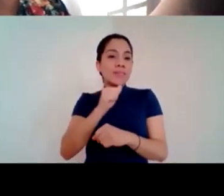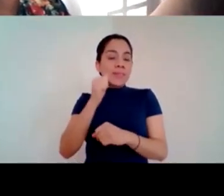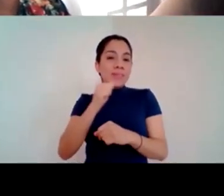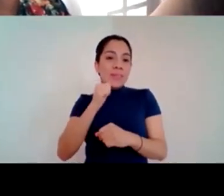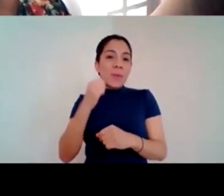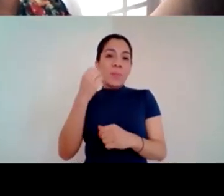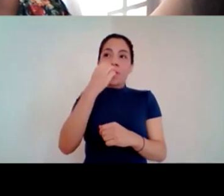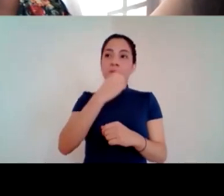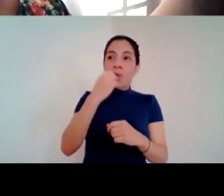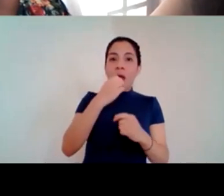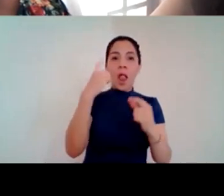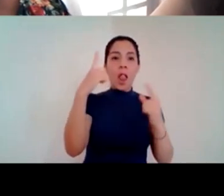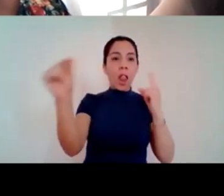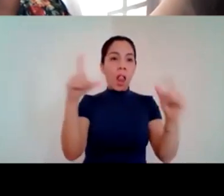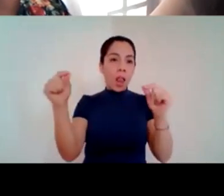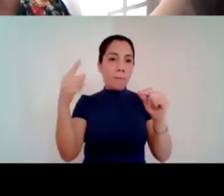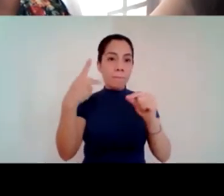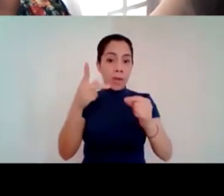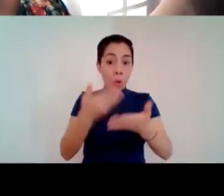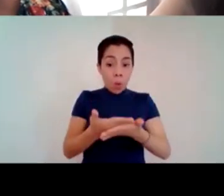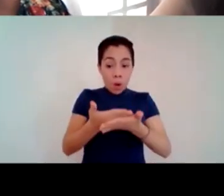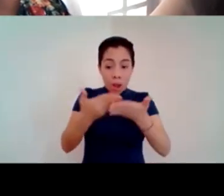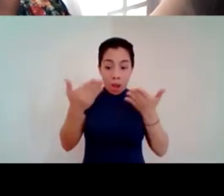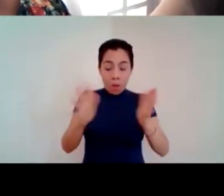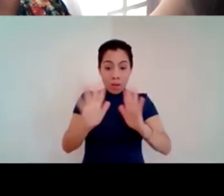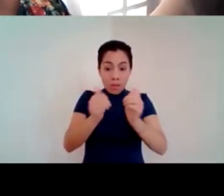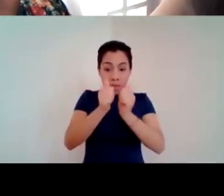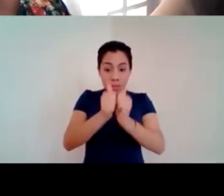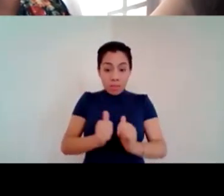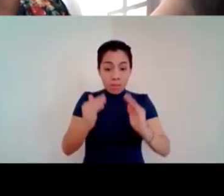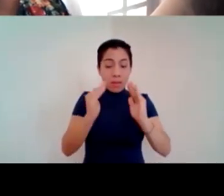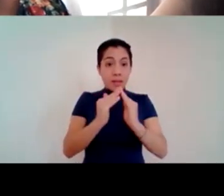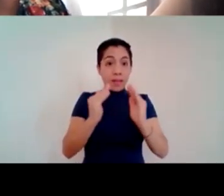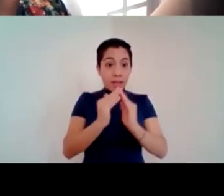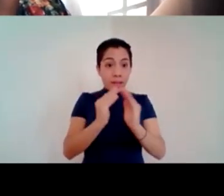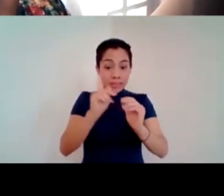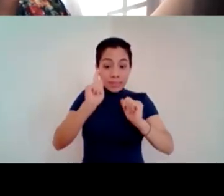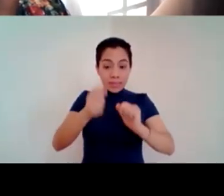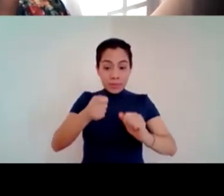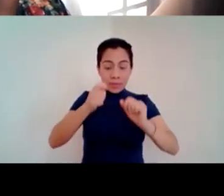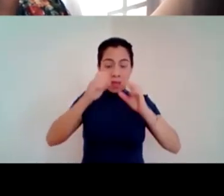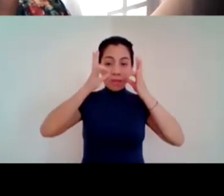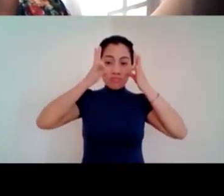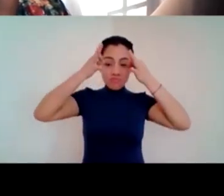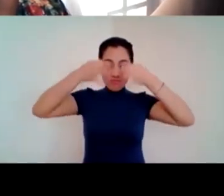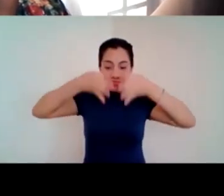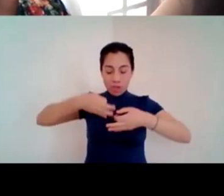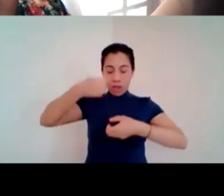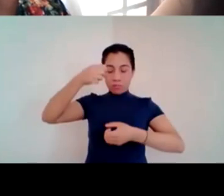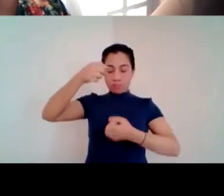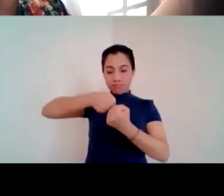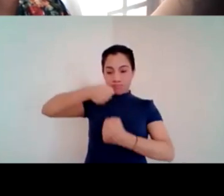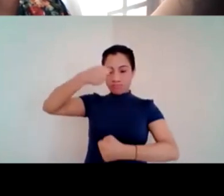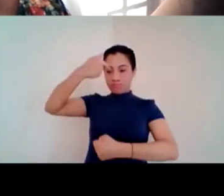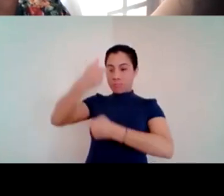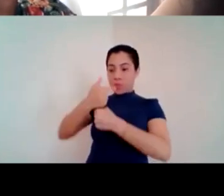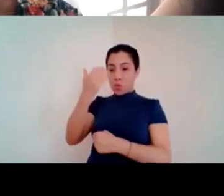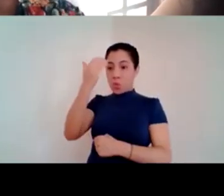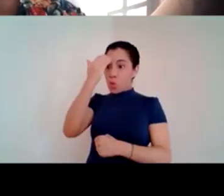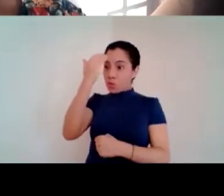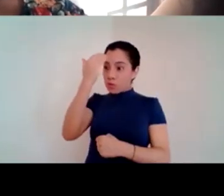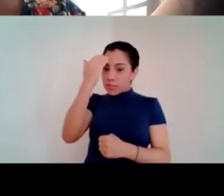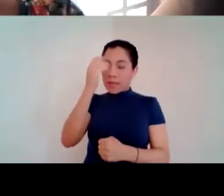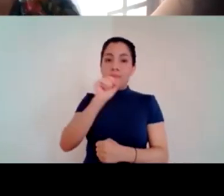reconocerse sino también conocer las fragilidades de los tipos de familia que existen